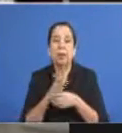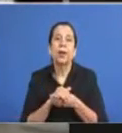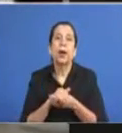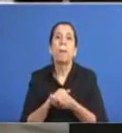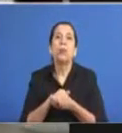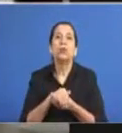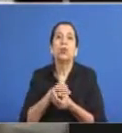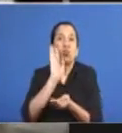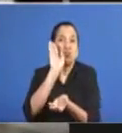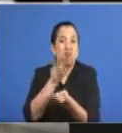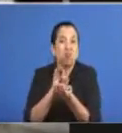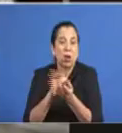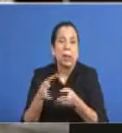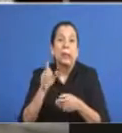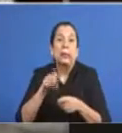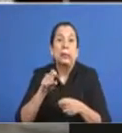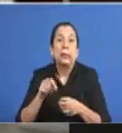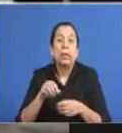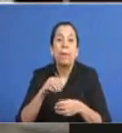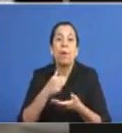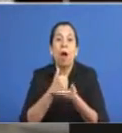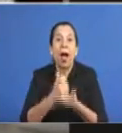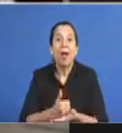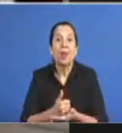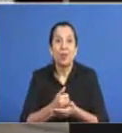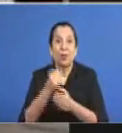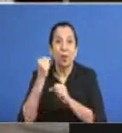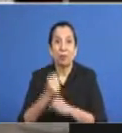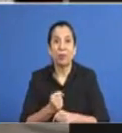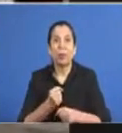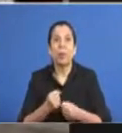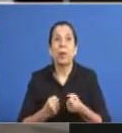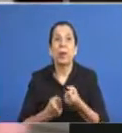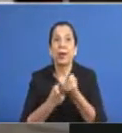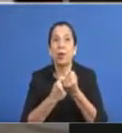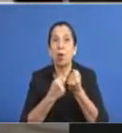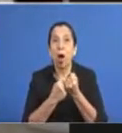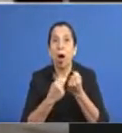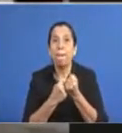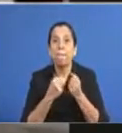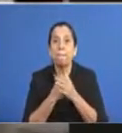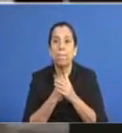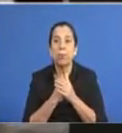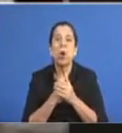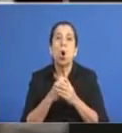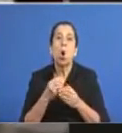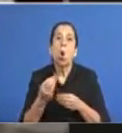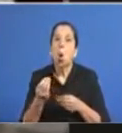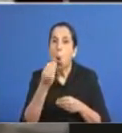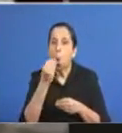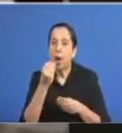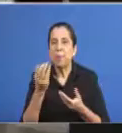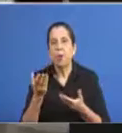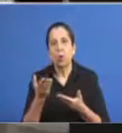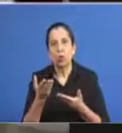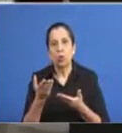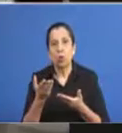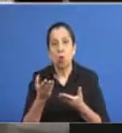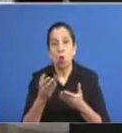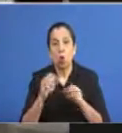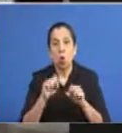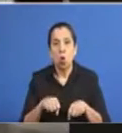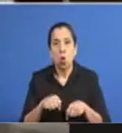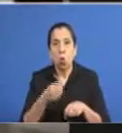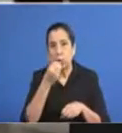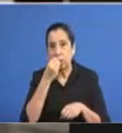Entonces necesitamos la ayuda de la población para que nos aporte, en este caso, efectivo o alimentos concentrados, por ejemplo. Puede ser alimento